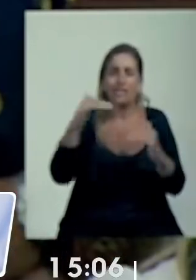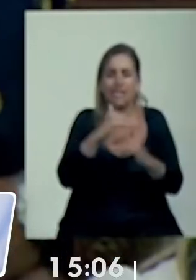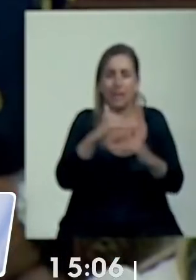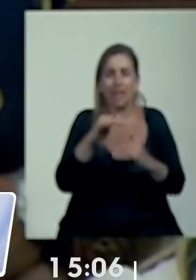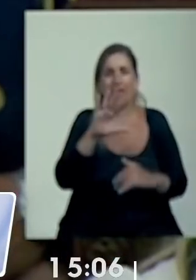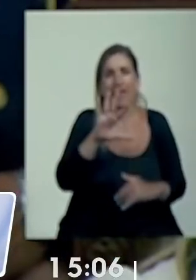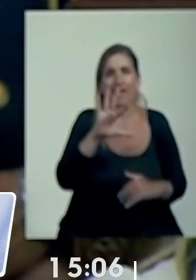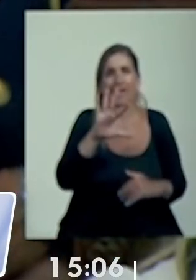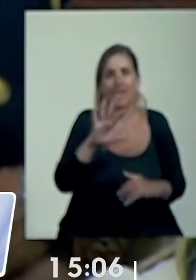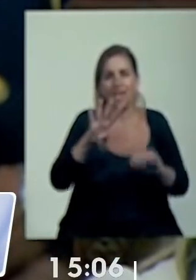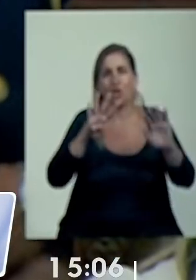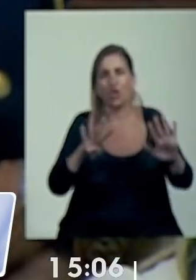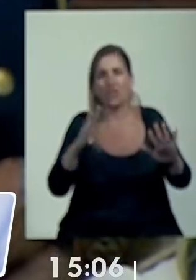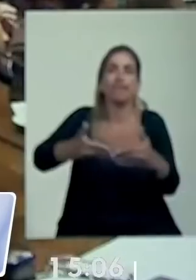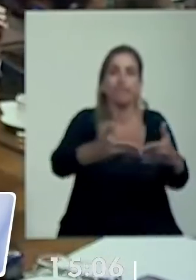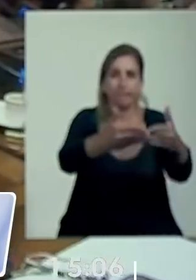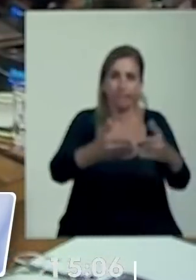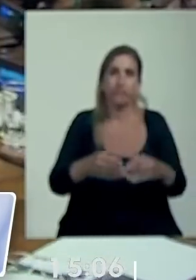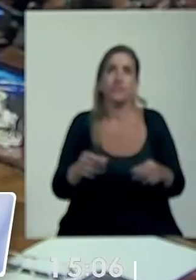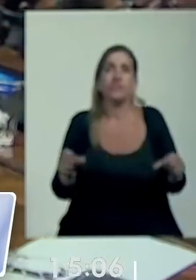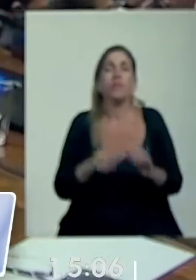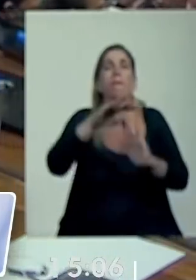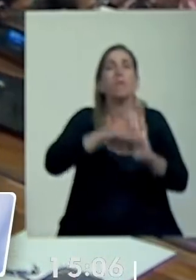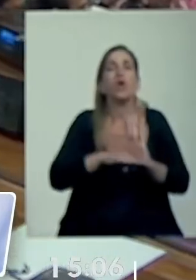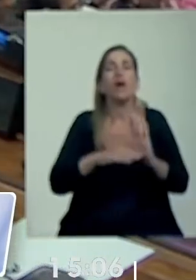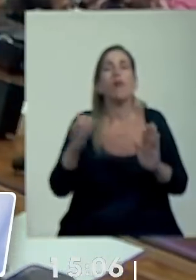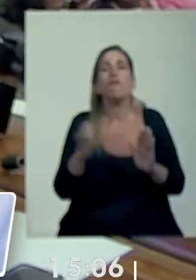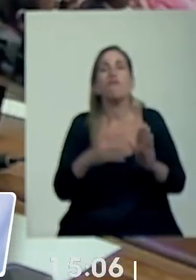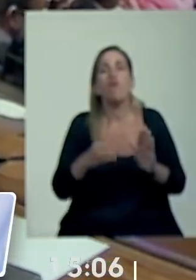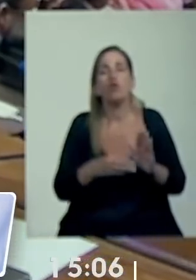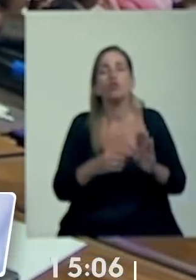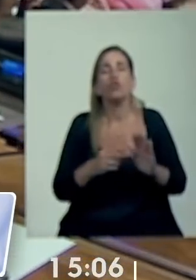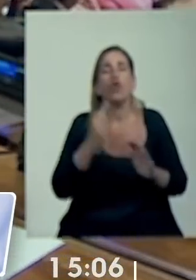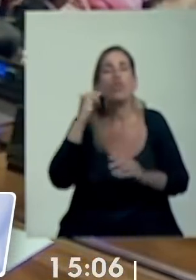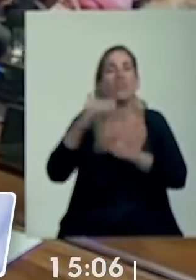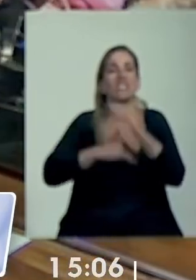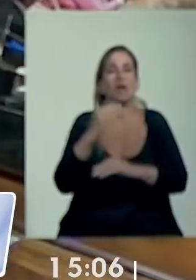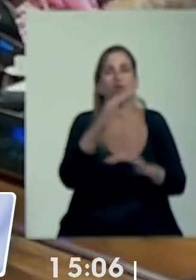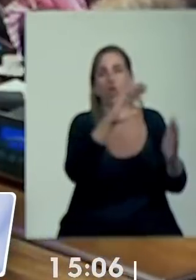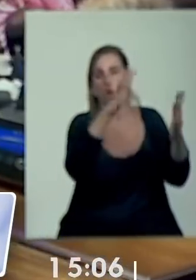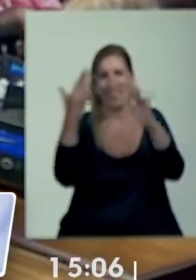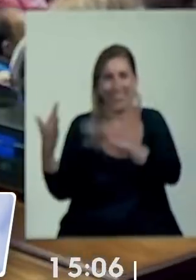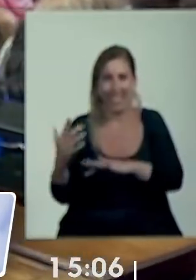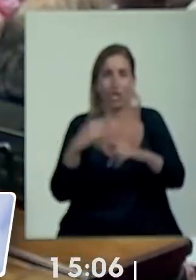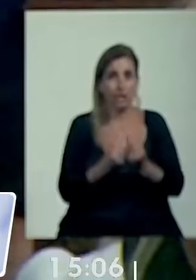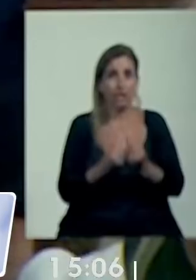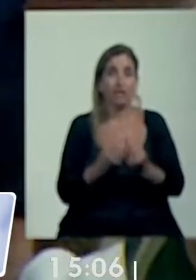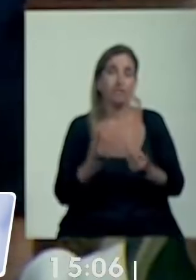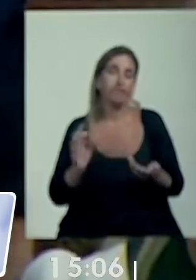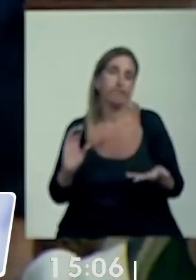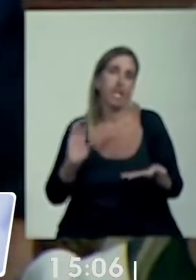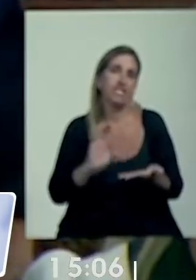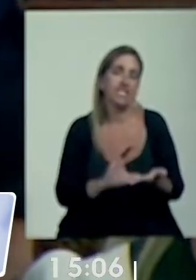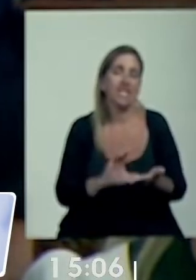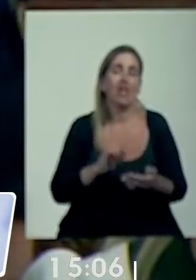los legisladores es una ventaja para la ciudadanía para poder saber fácilmente que votó su representante en tal tema que a la persona le